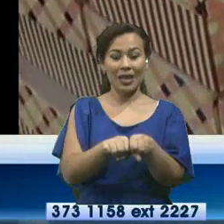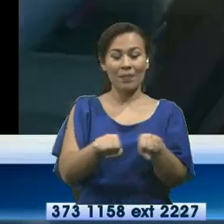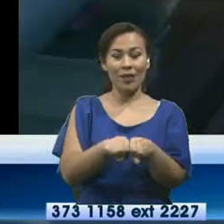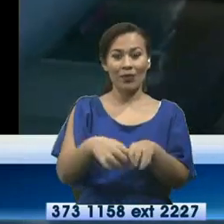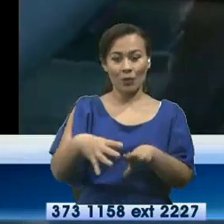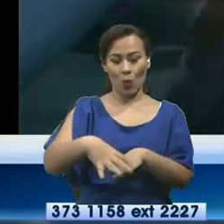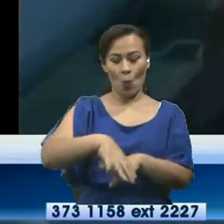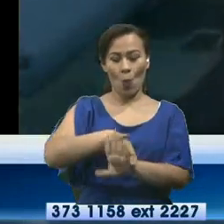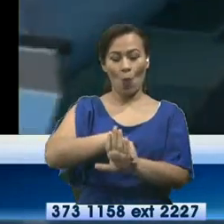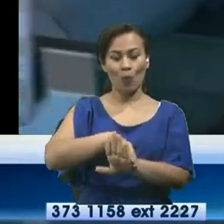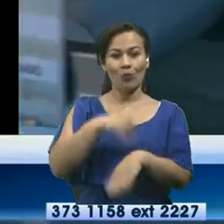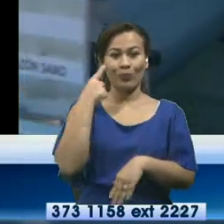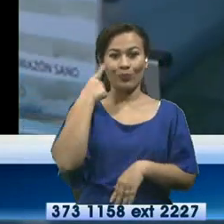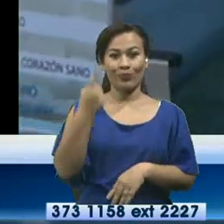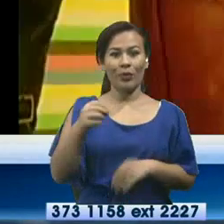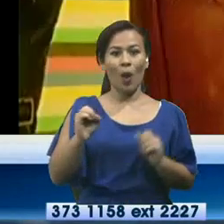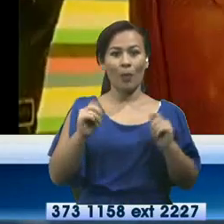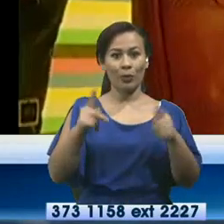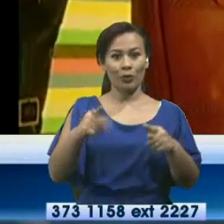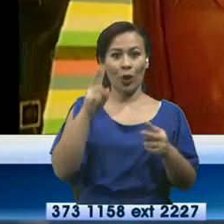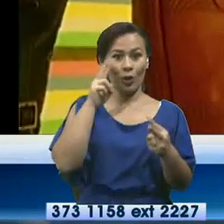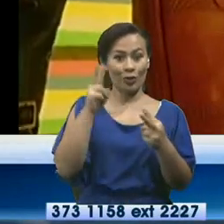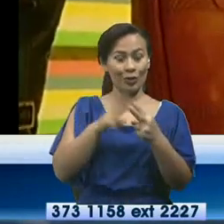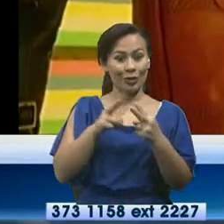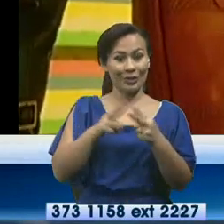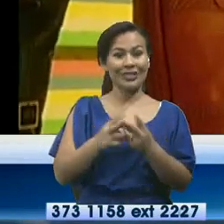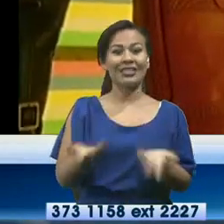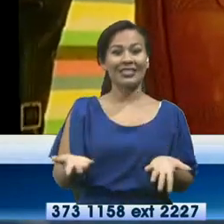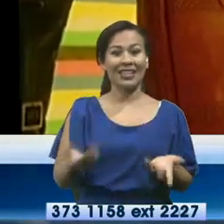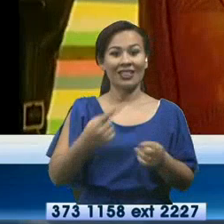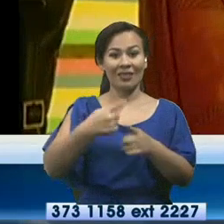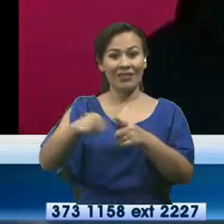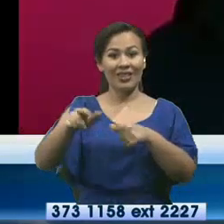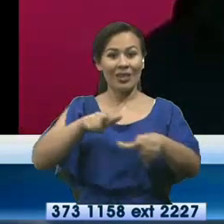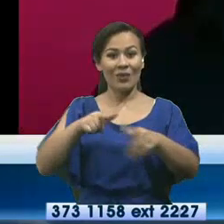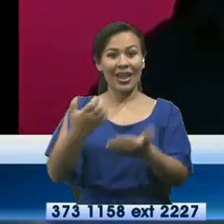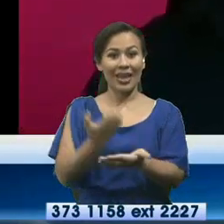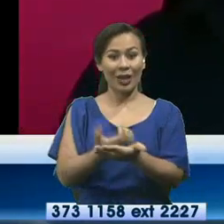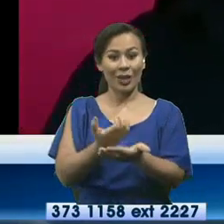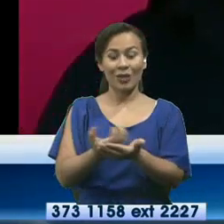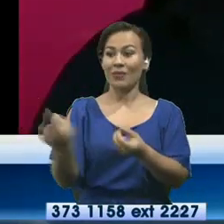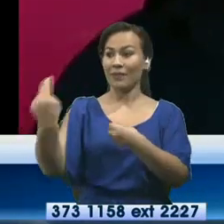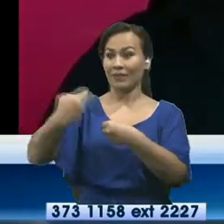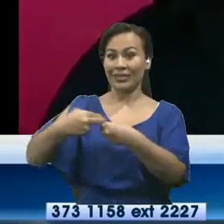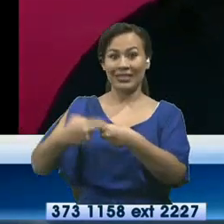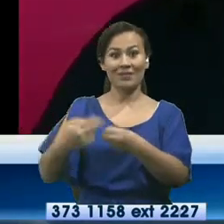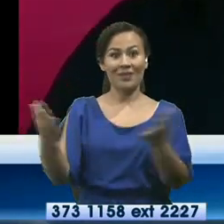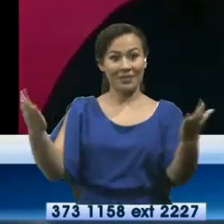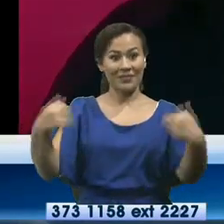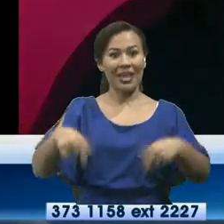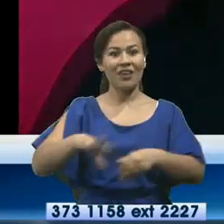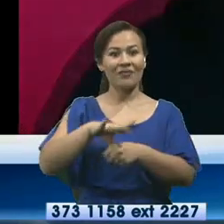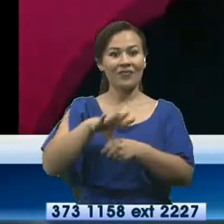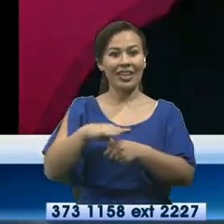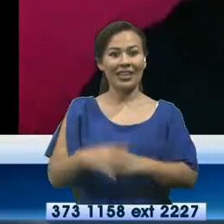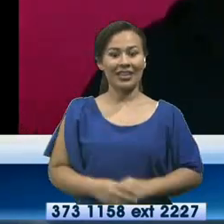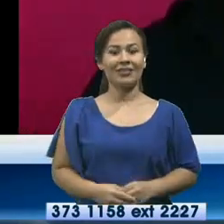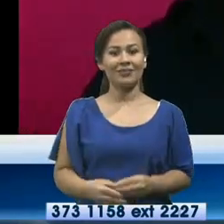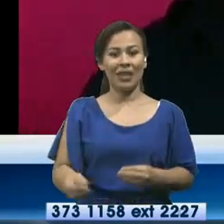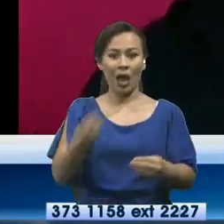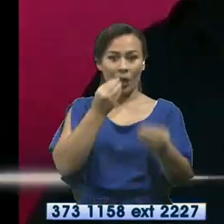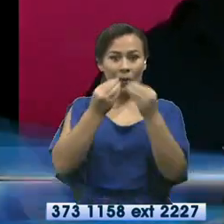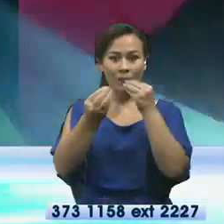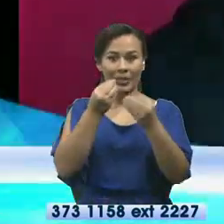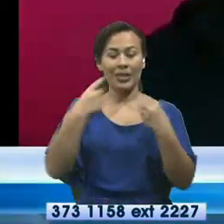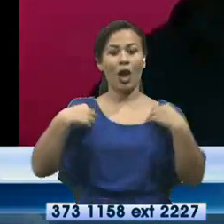Son oportunidades para conocer diversos sectores de la economía y estar presentes en ferias donde estén